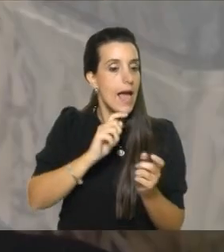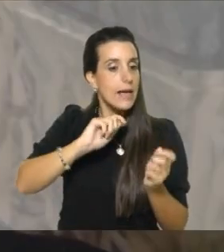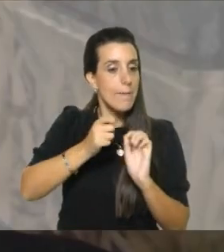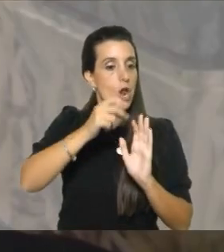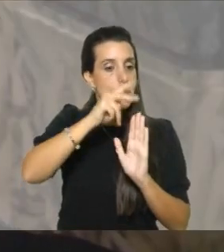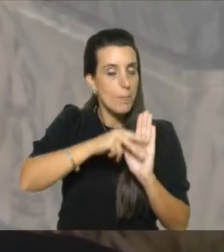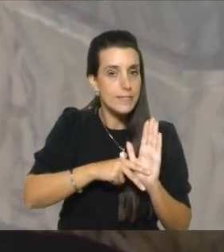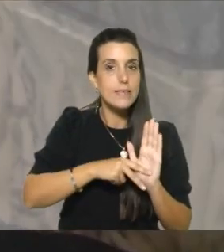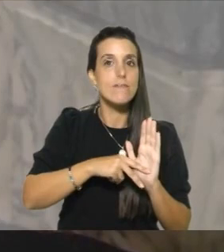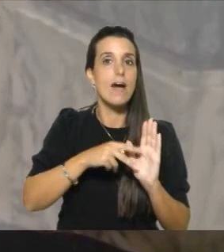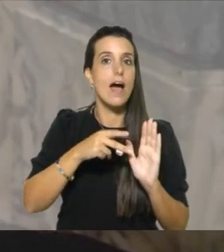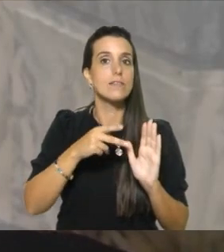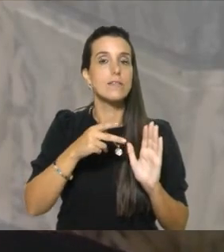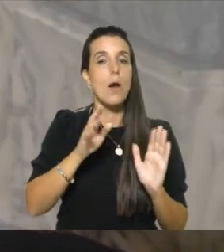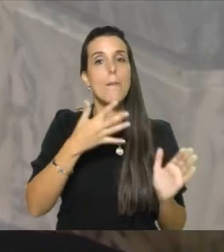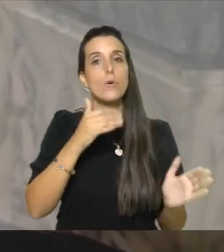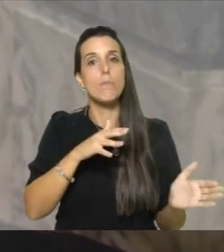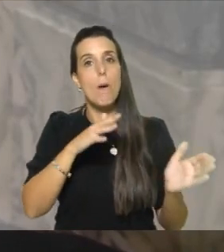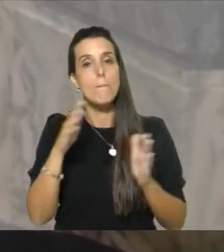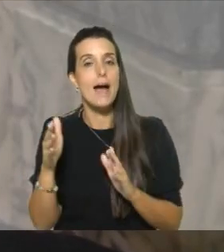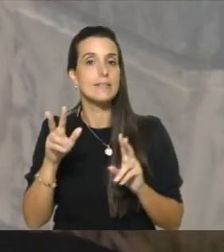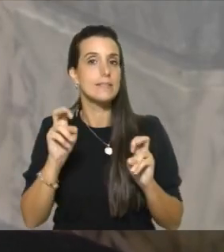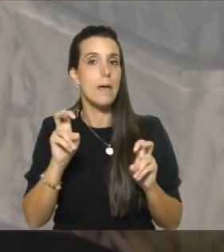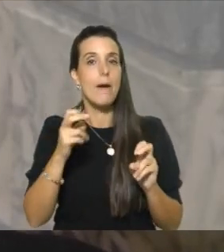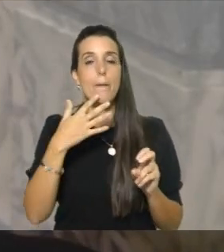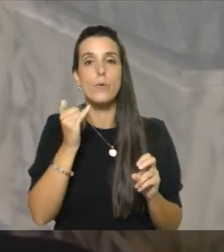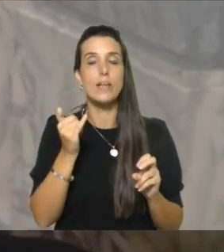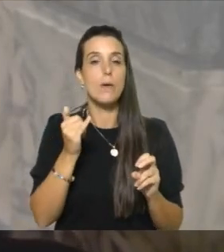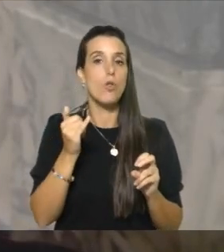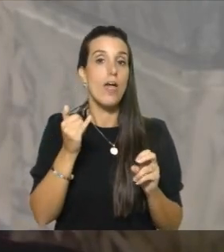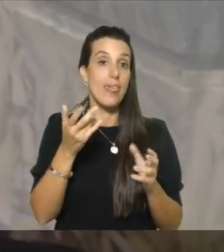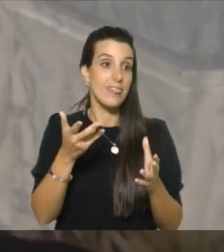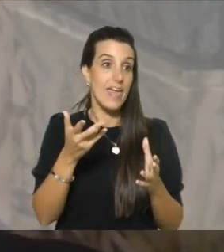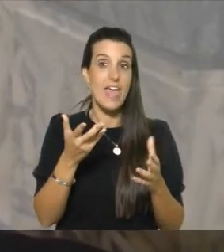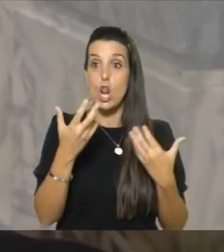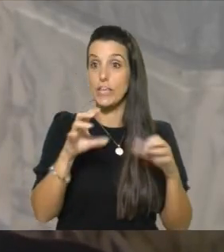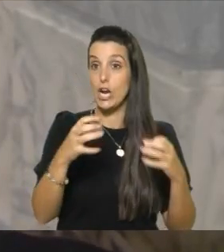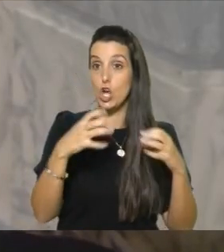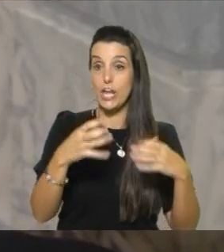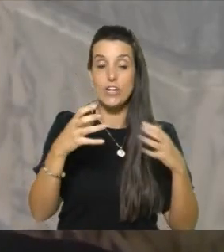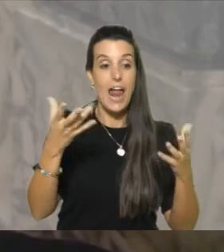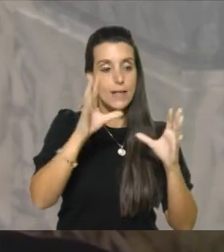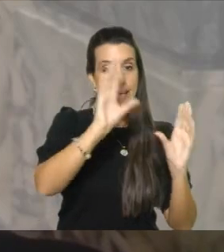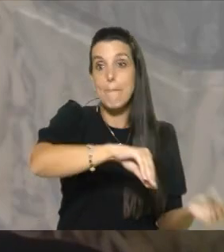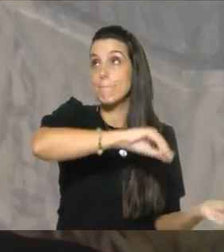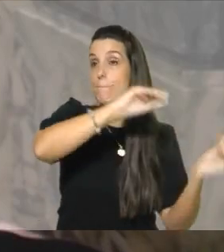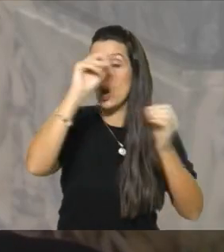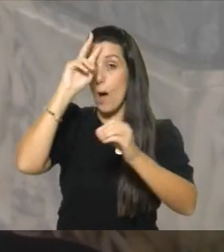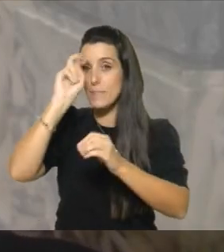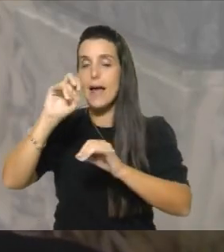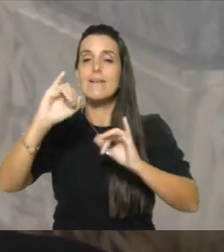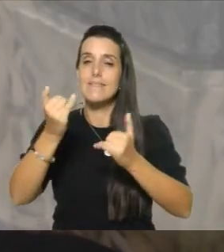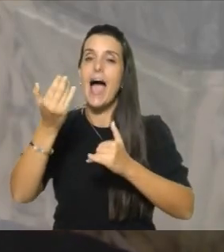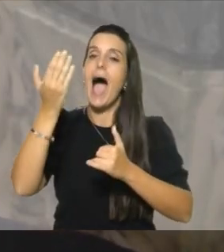normativas eh por el lado más punitivo por el lado de la compulsividad O sea esto que están tratando ahora ya lo intentaron hacer con